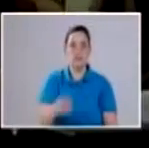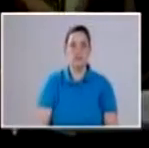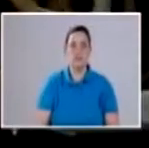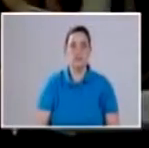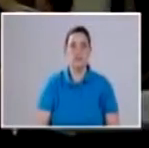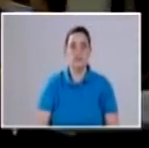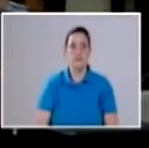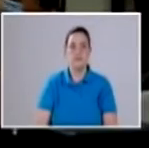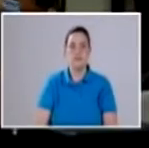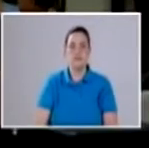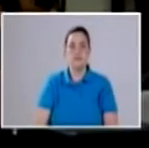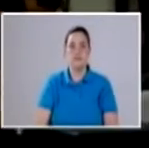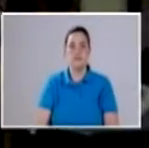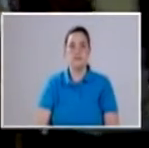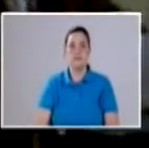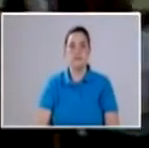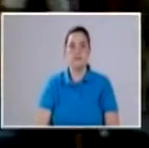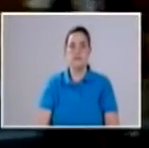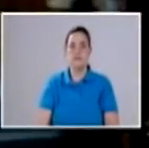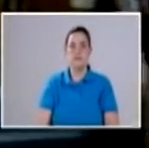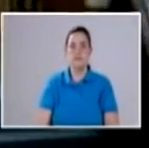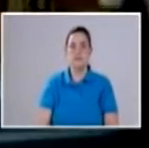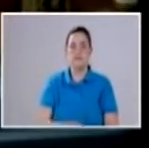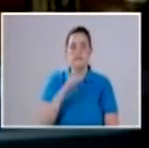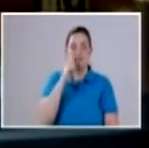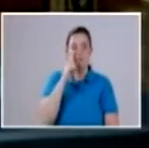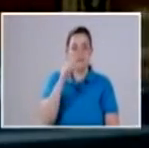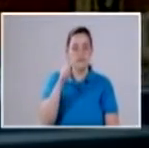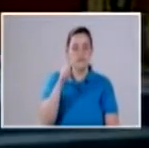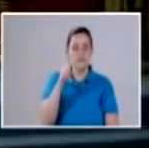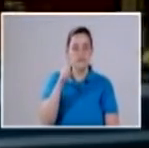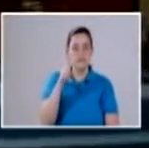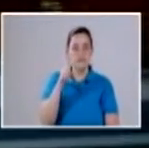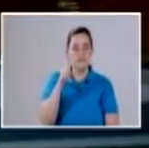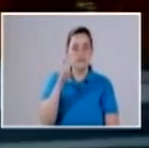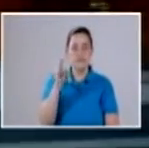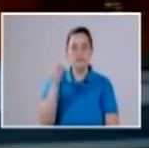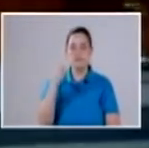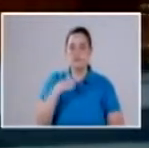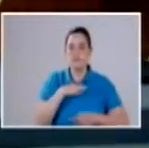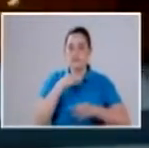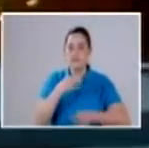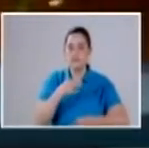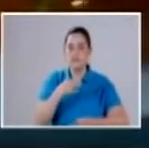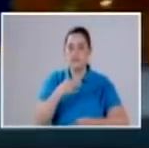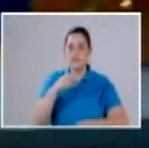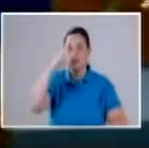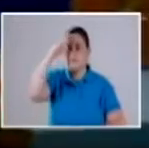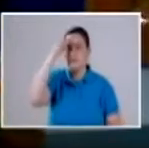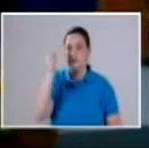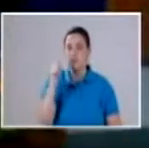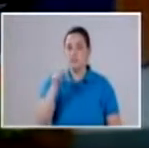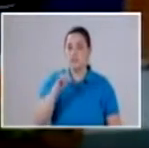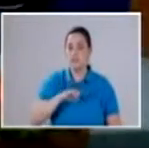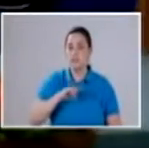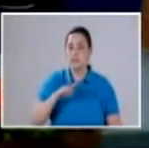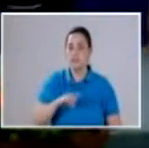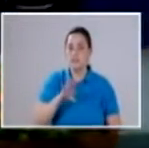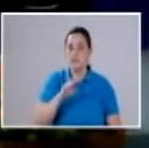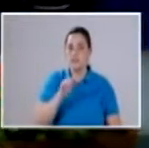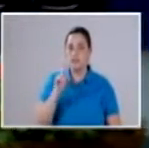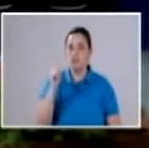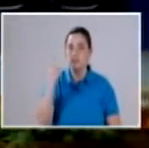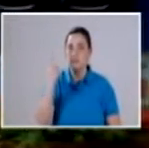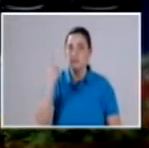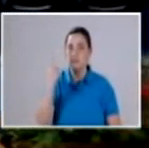usted, perdón, gracias, hermano, note usted, qué interesante, porque ahí está hablando, número uno, fruto de la